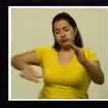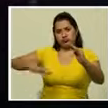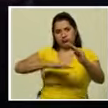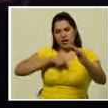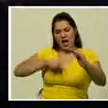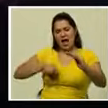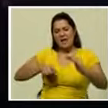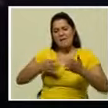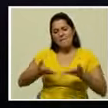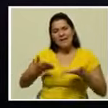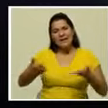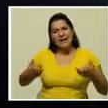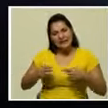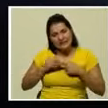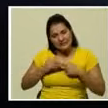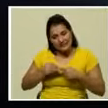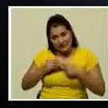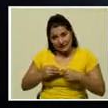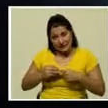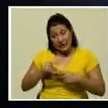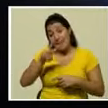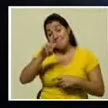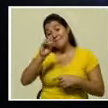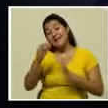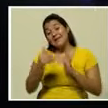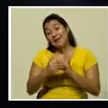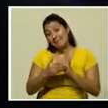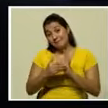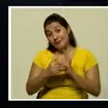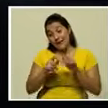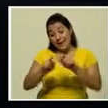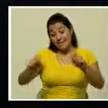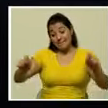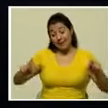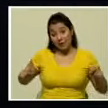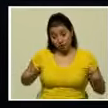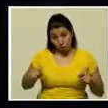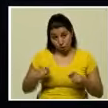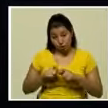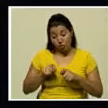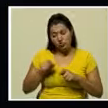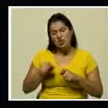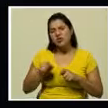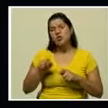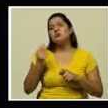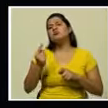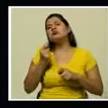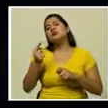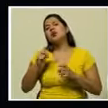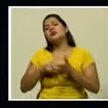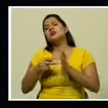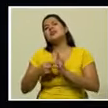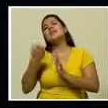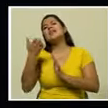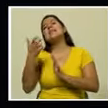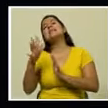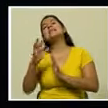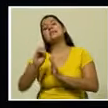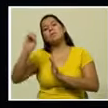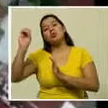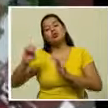de producción de papel. Los 20.000 metros cuadrados que se afectaron representan apenas un 15% del área de